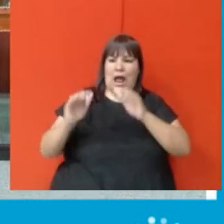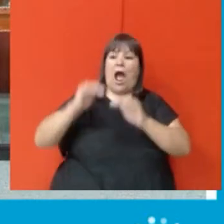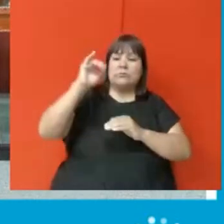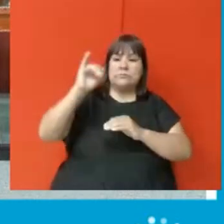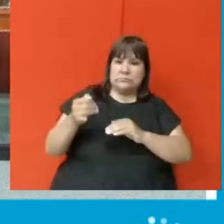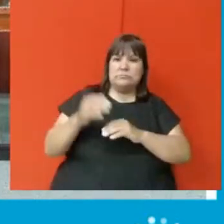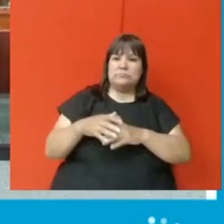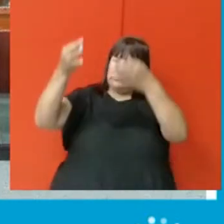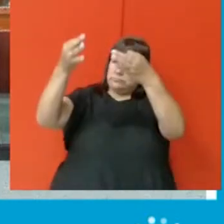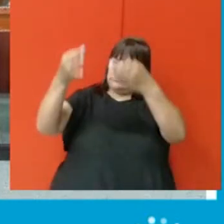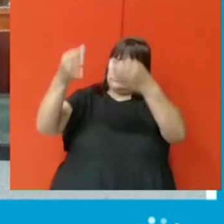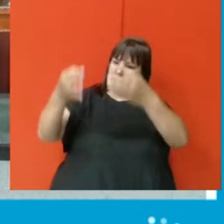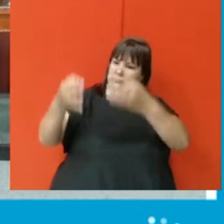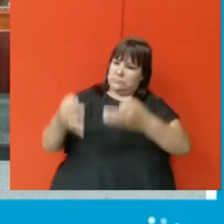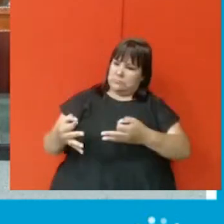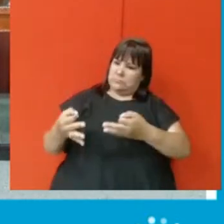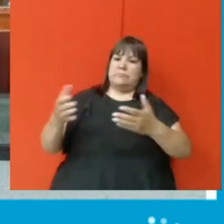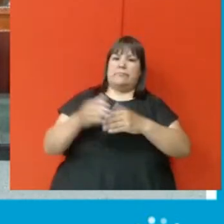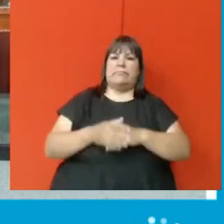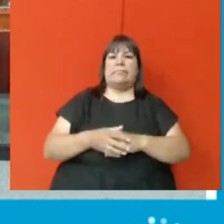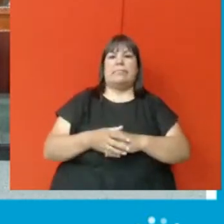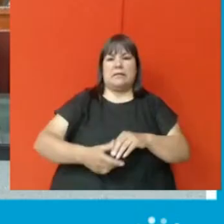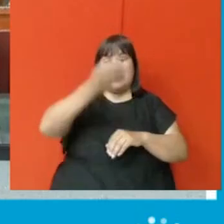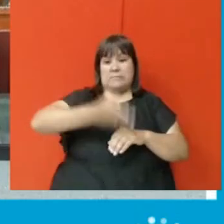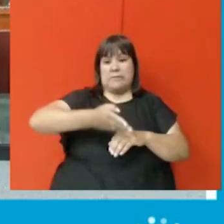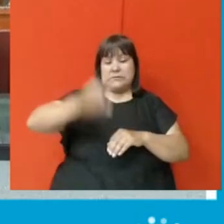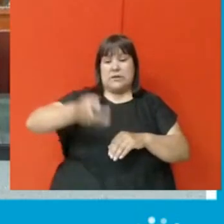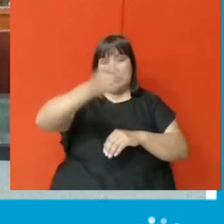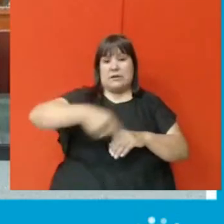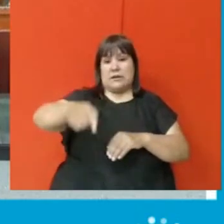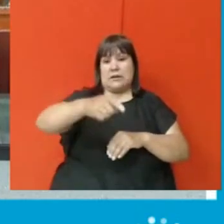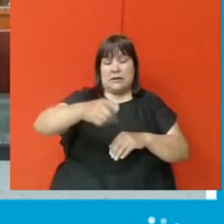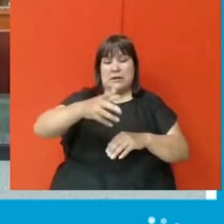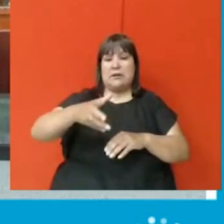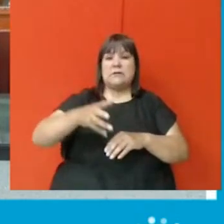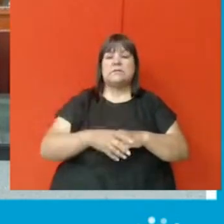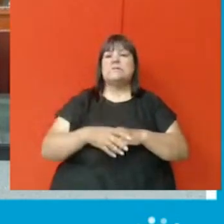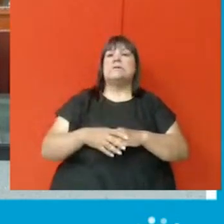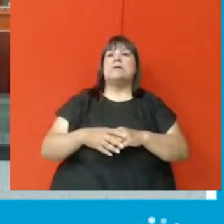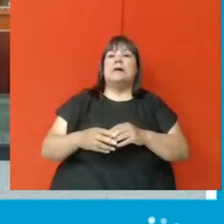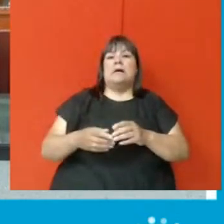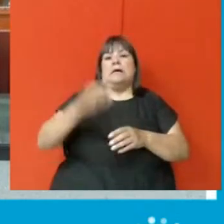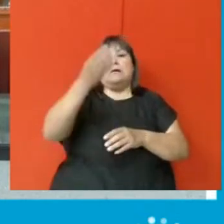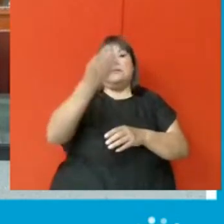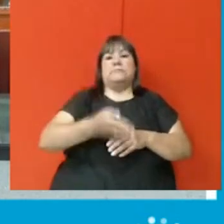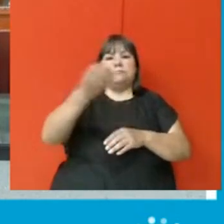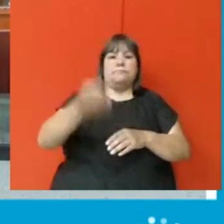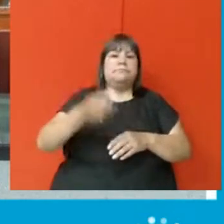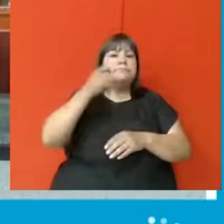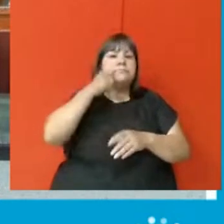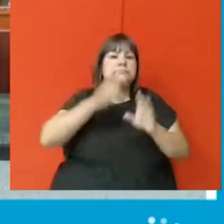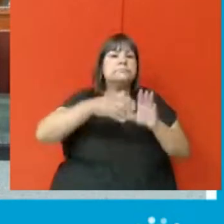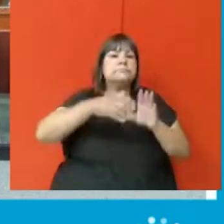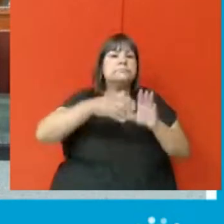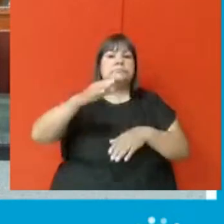es más agresivo hacia las personas mayores, que el personal que es más educado y más capacitado es